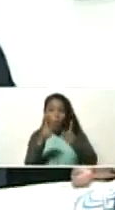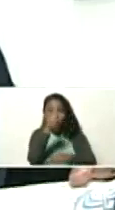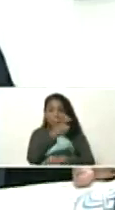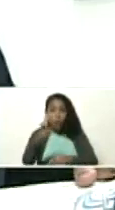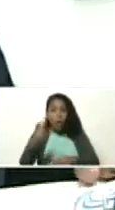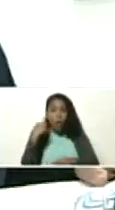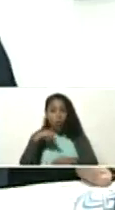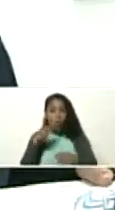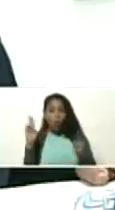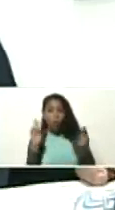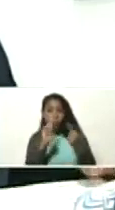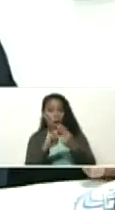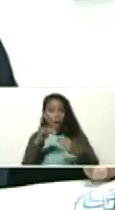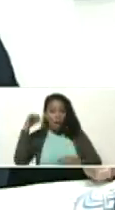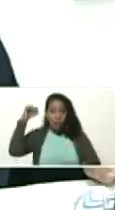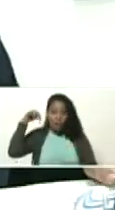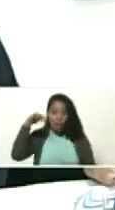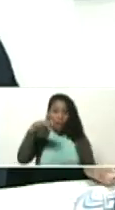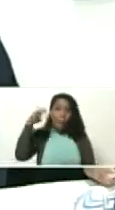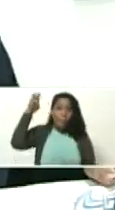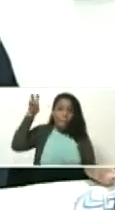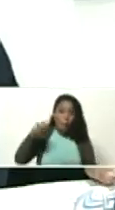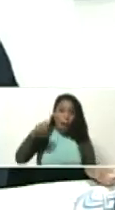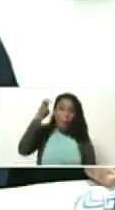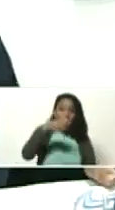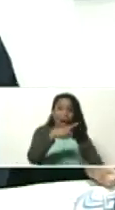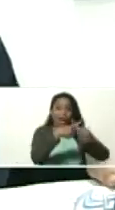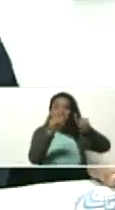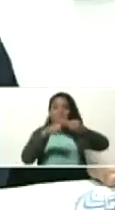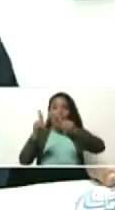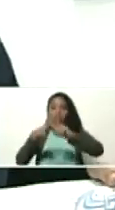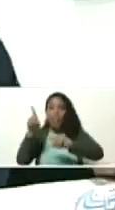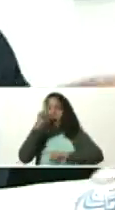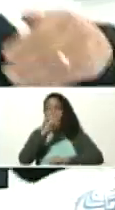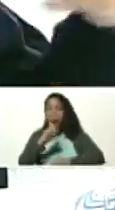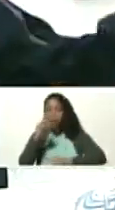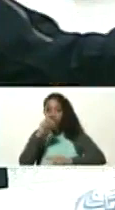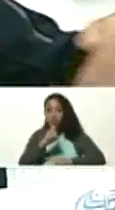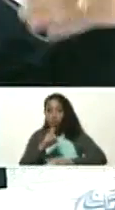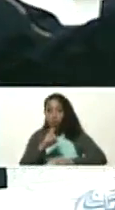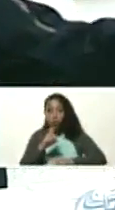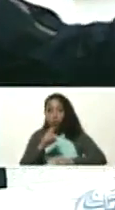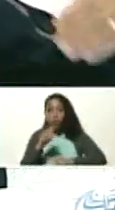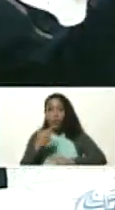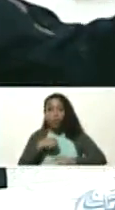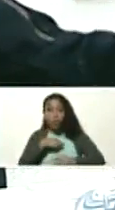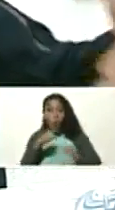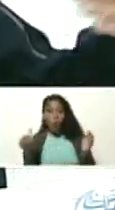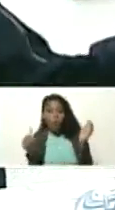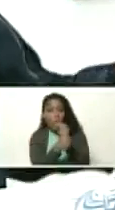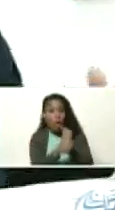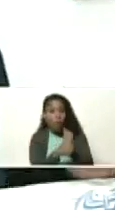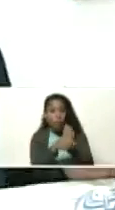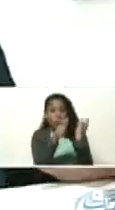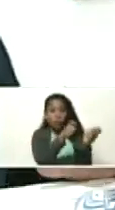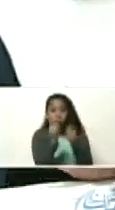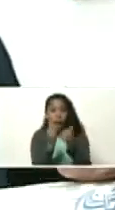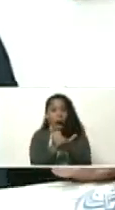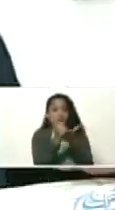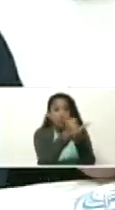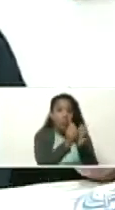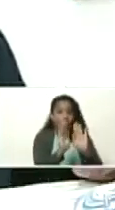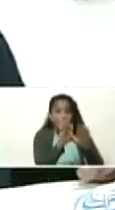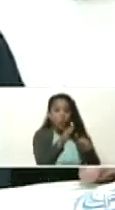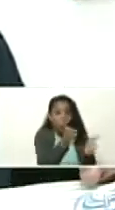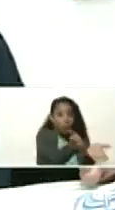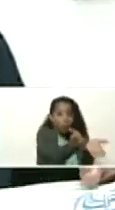que nos encontramos caminando de diferentes edades. Bueno, y a medida que nos lo íbamos encontrando, lo íbamos socorriendo y